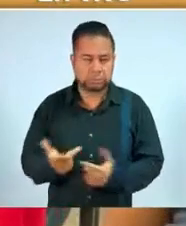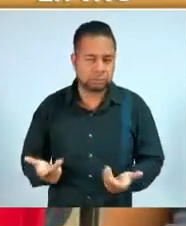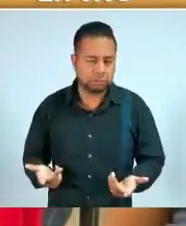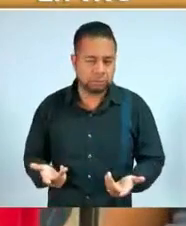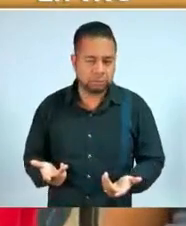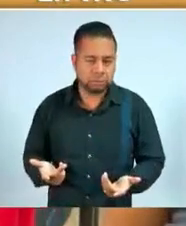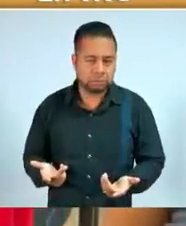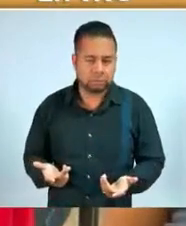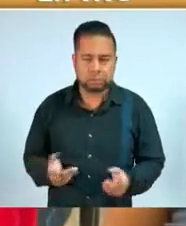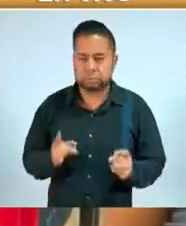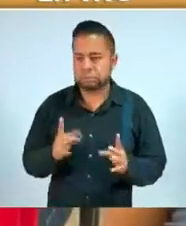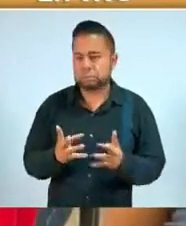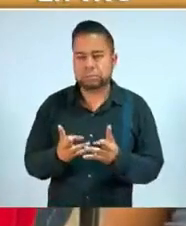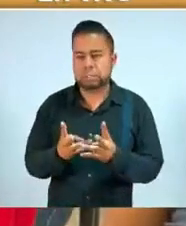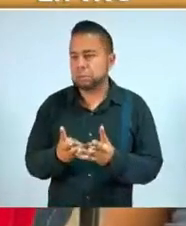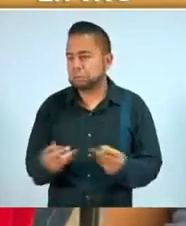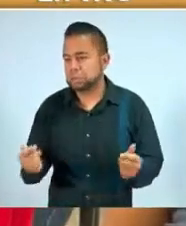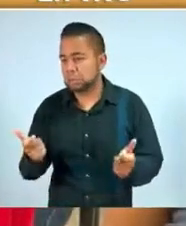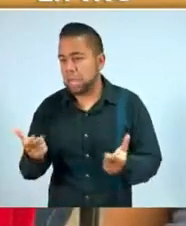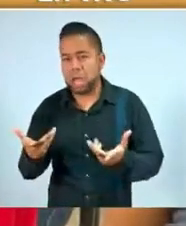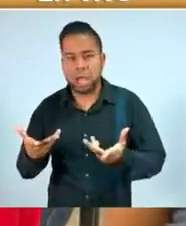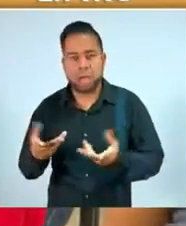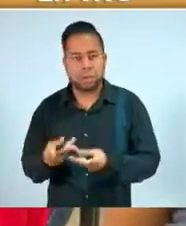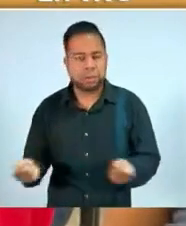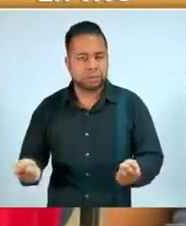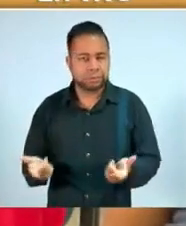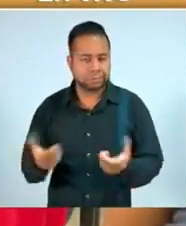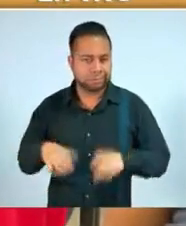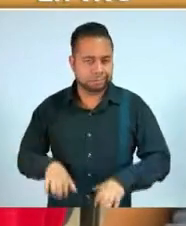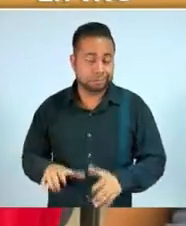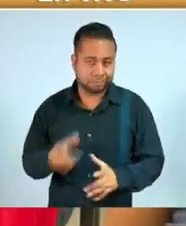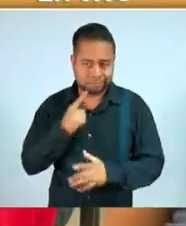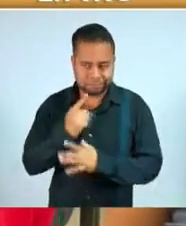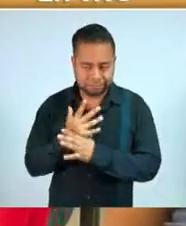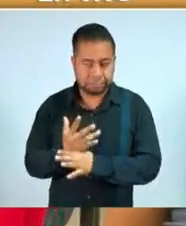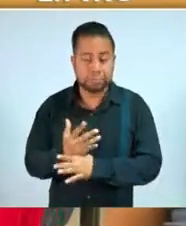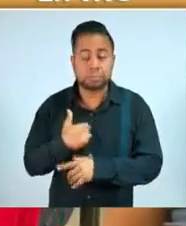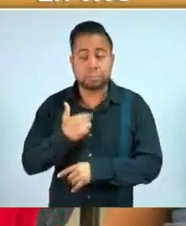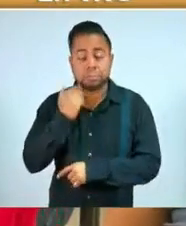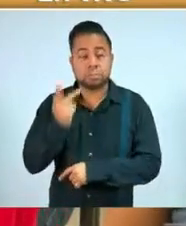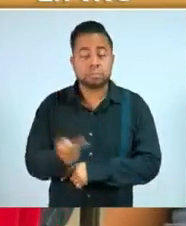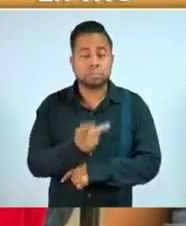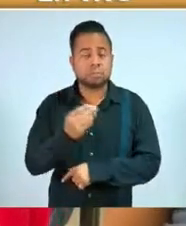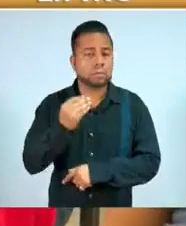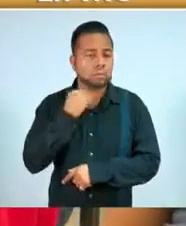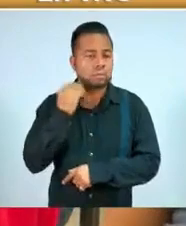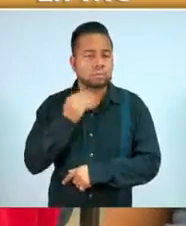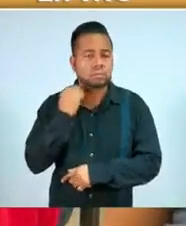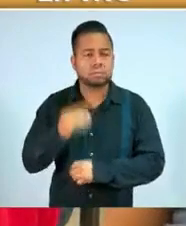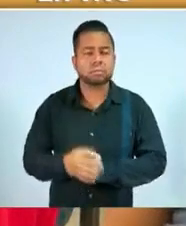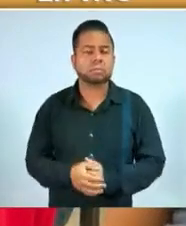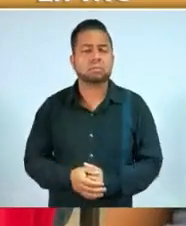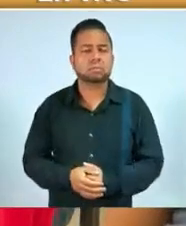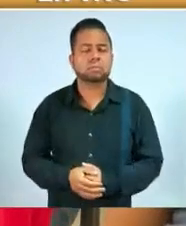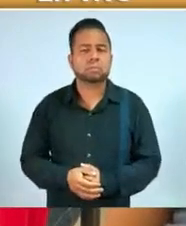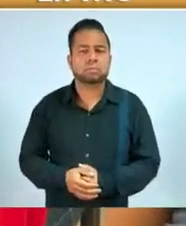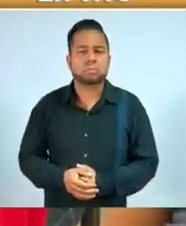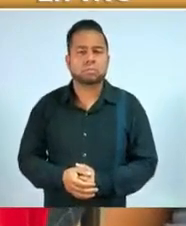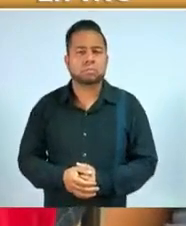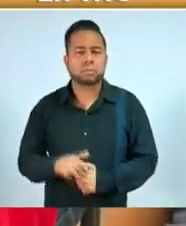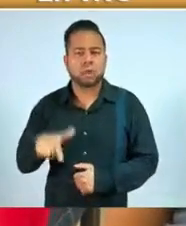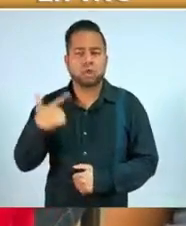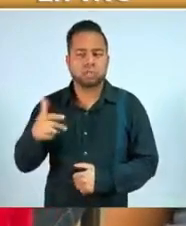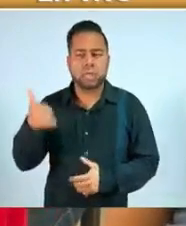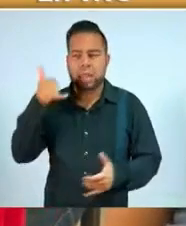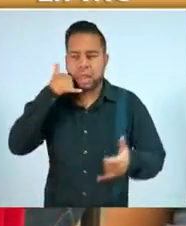una desaparición de dinero. El detalle y que le quiero preguntar, amigo Giovanni, es de que recibimos como 12